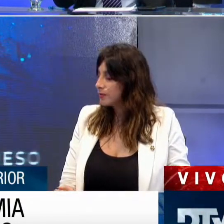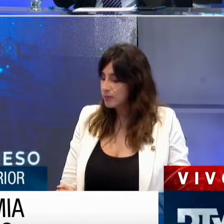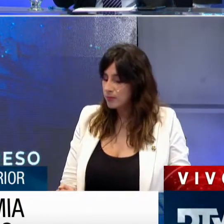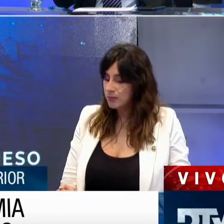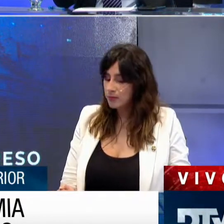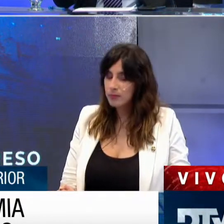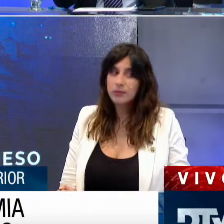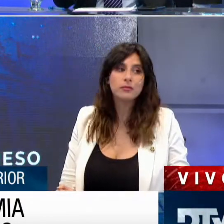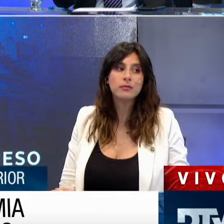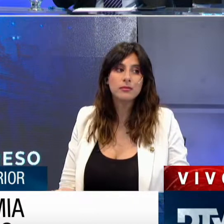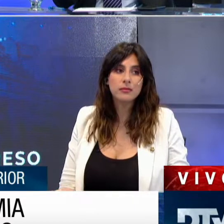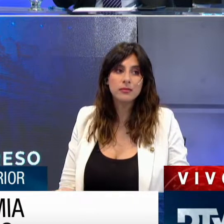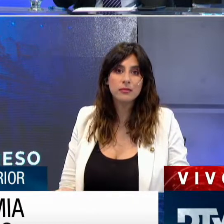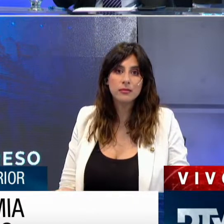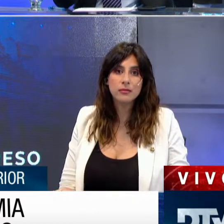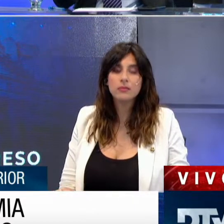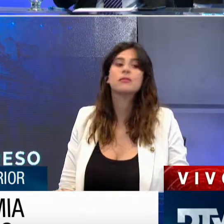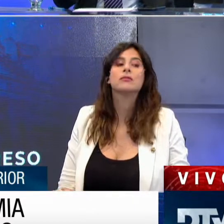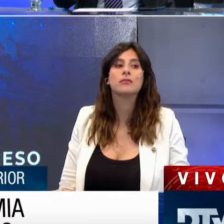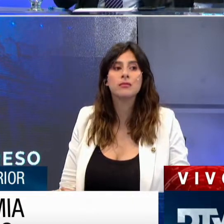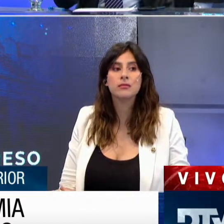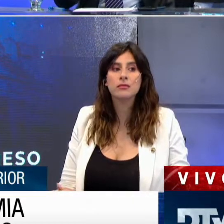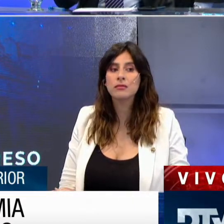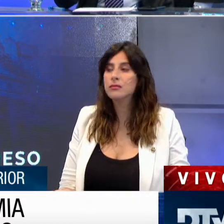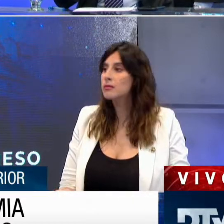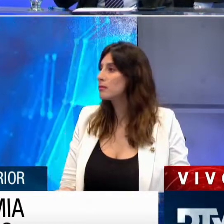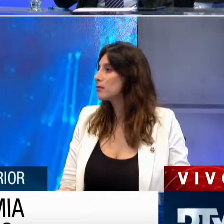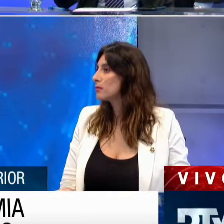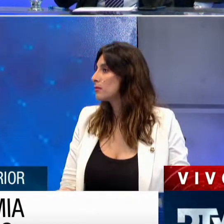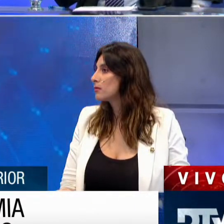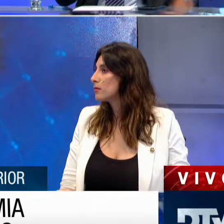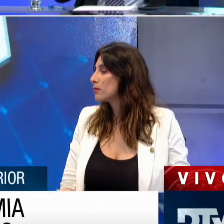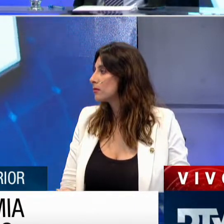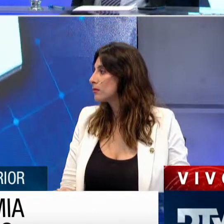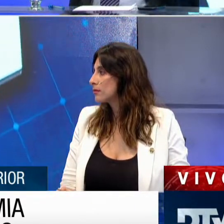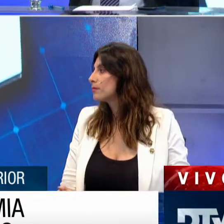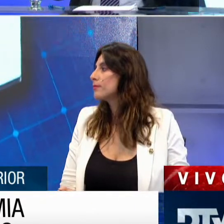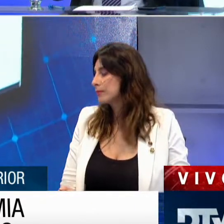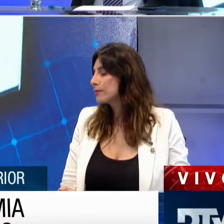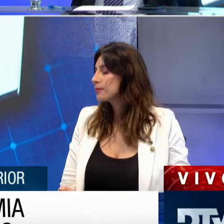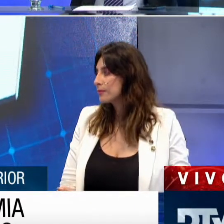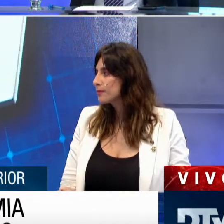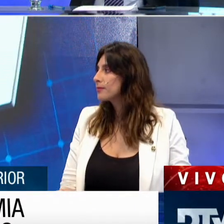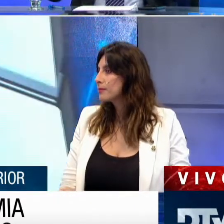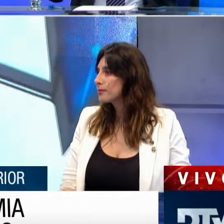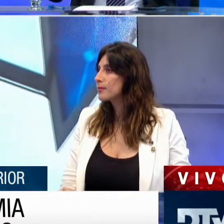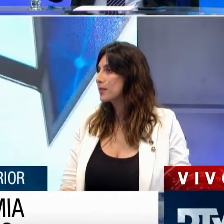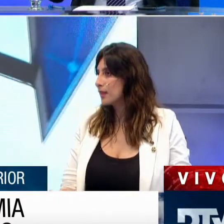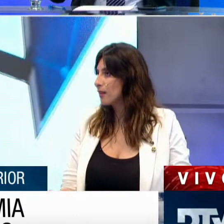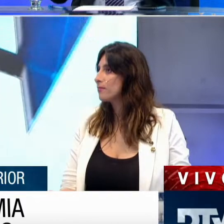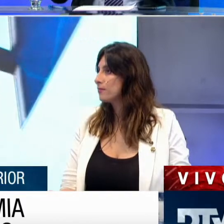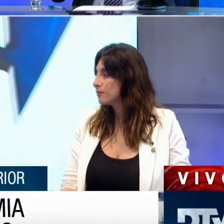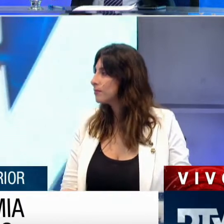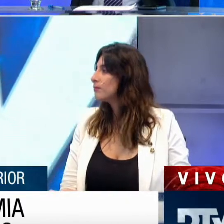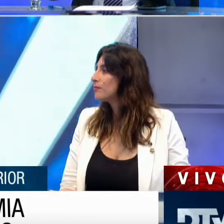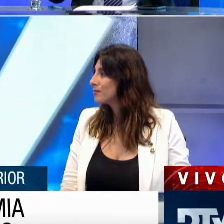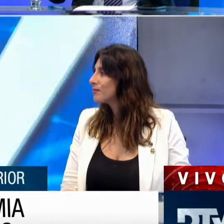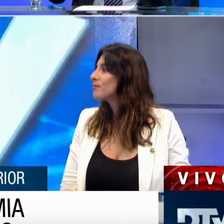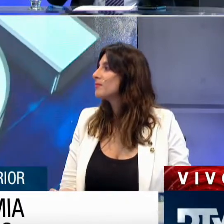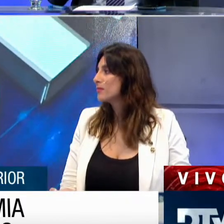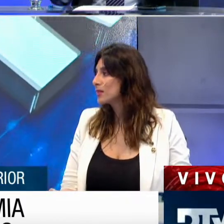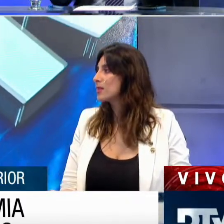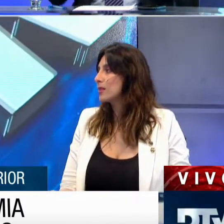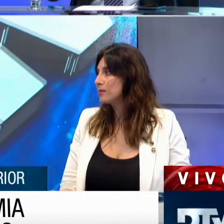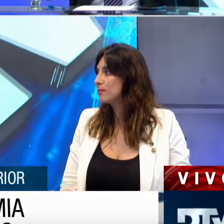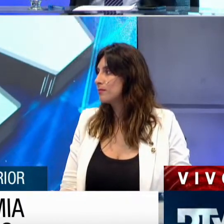las ciudades chicas o más chicas es un poco más controlable, porque tenés menos bocas de acceso. Sí. Acá en la